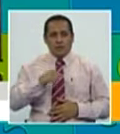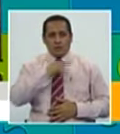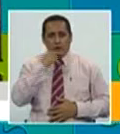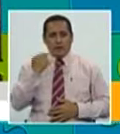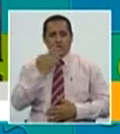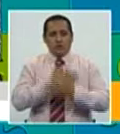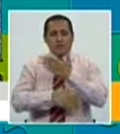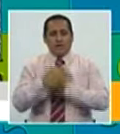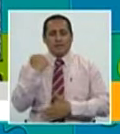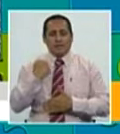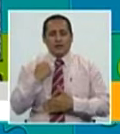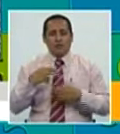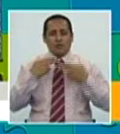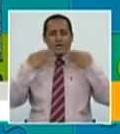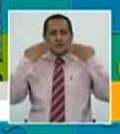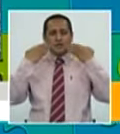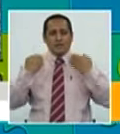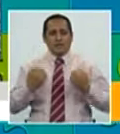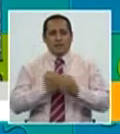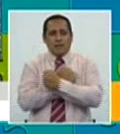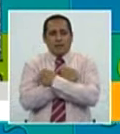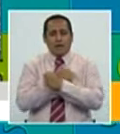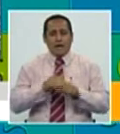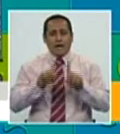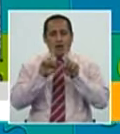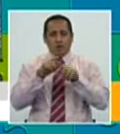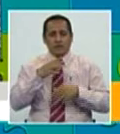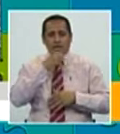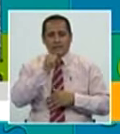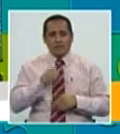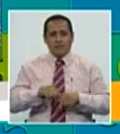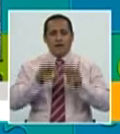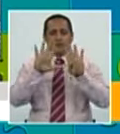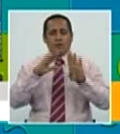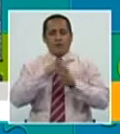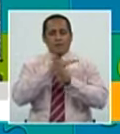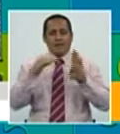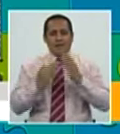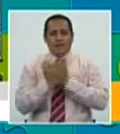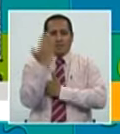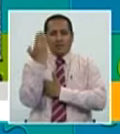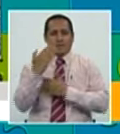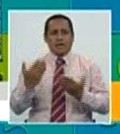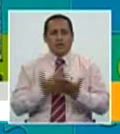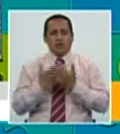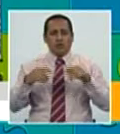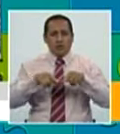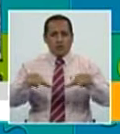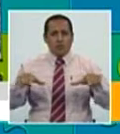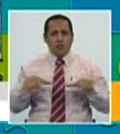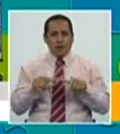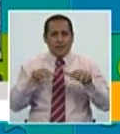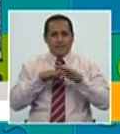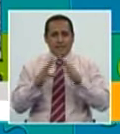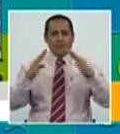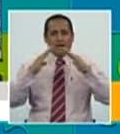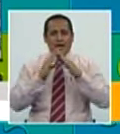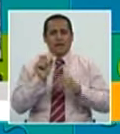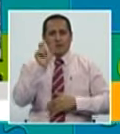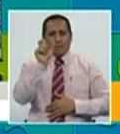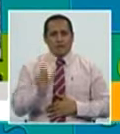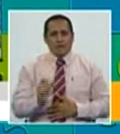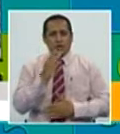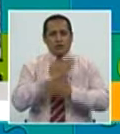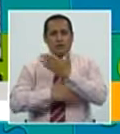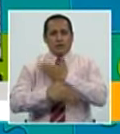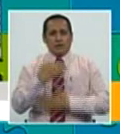con discapacidad, una sonrisa de amor, el 11 de diciembre a las 9:30 de la mañana, en las instalaciones de la Casa